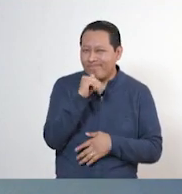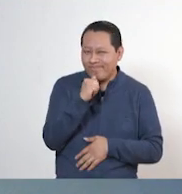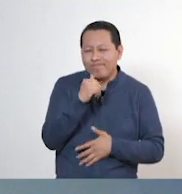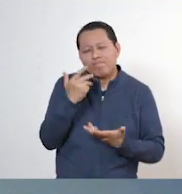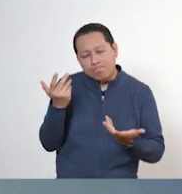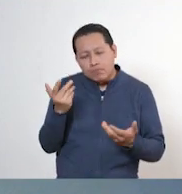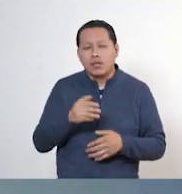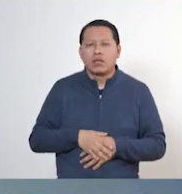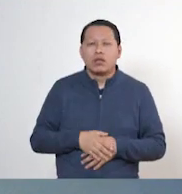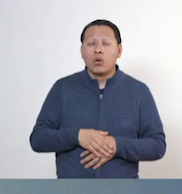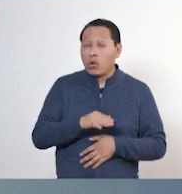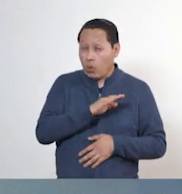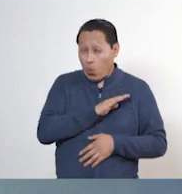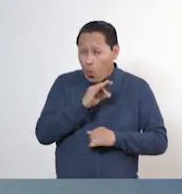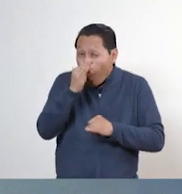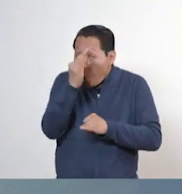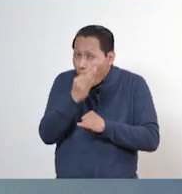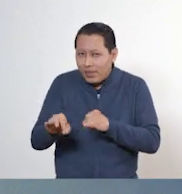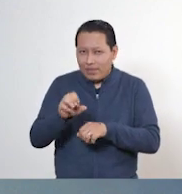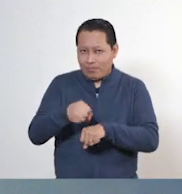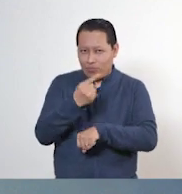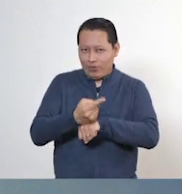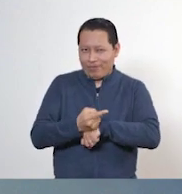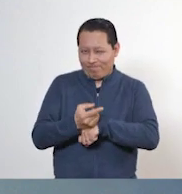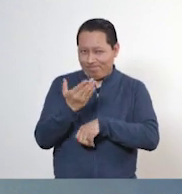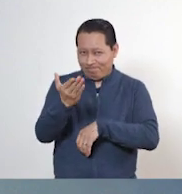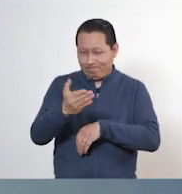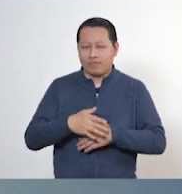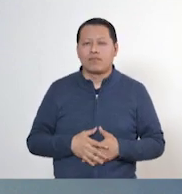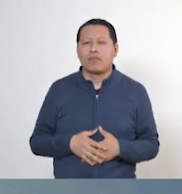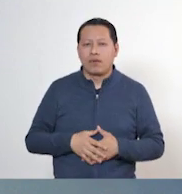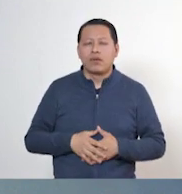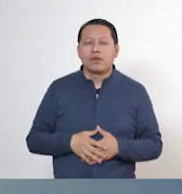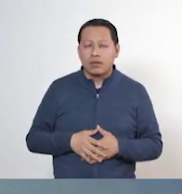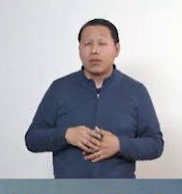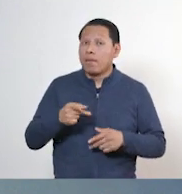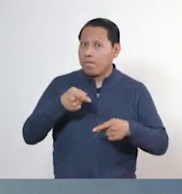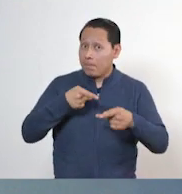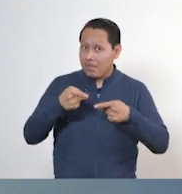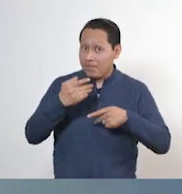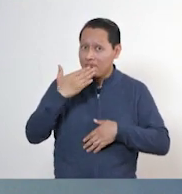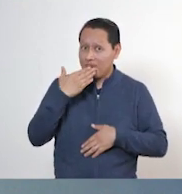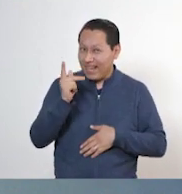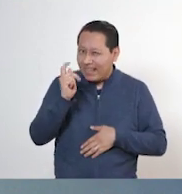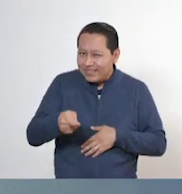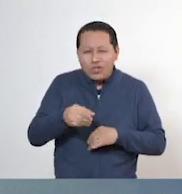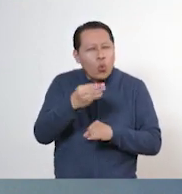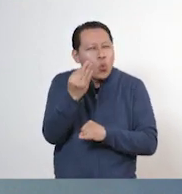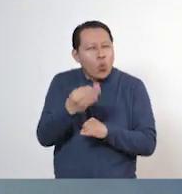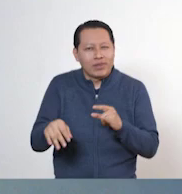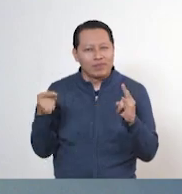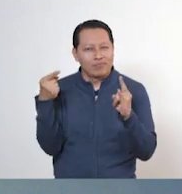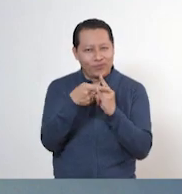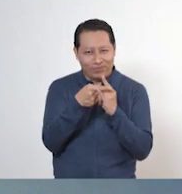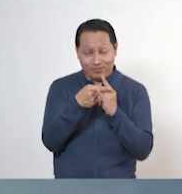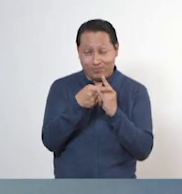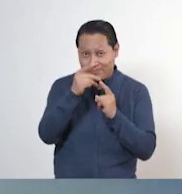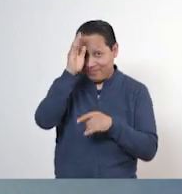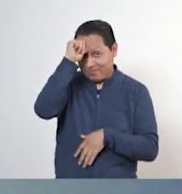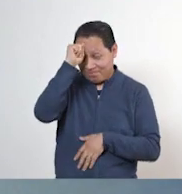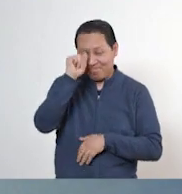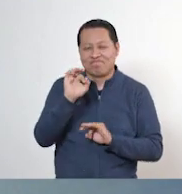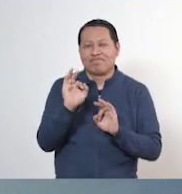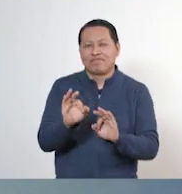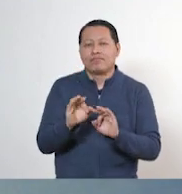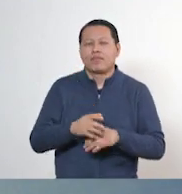pero tenemos una última oportunidad. ¿Ok? Aquí va. Bueno, prepárate bien porque es el último tiro. Ok. ¿Okay? Voy por el